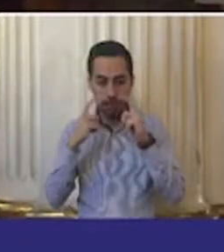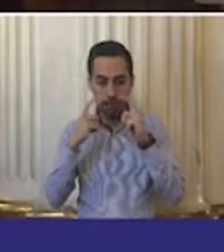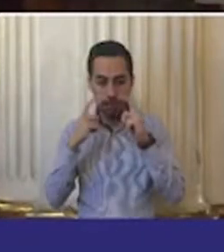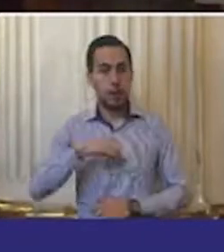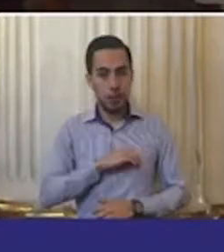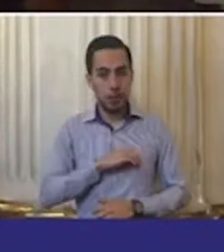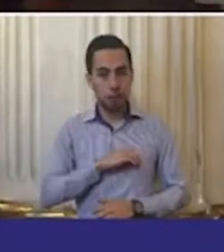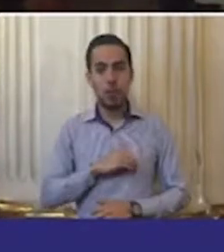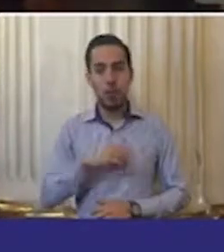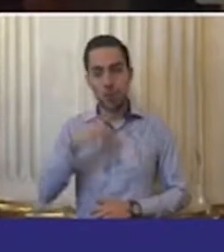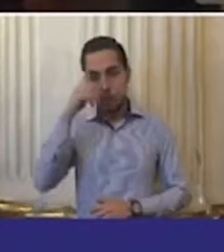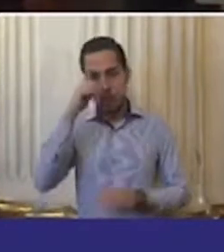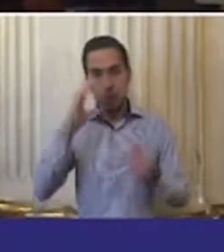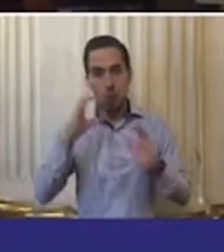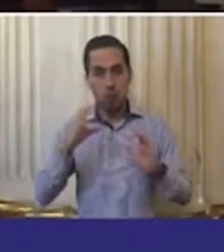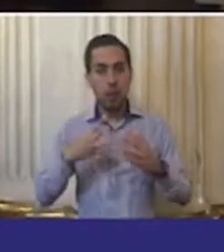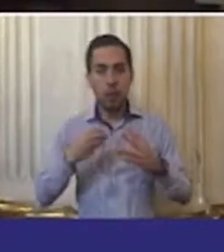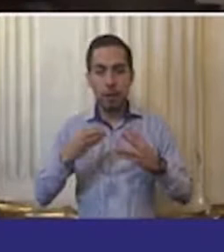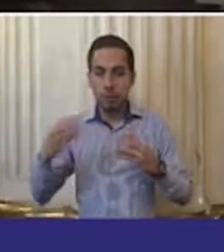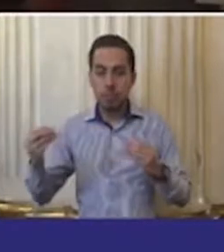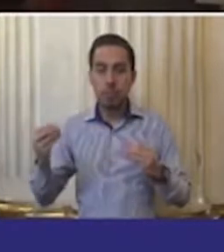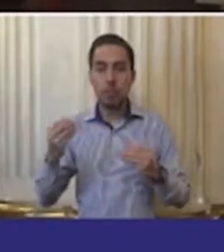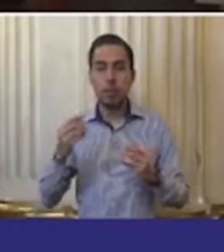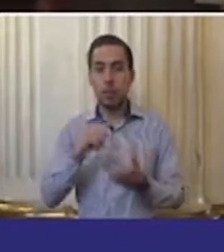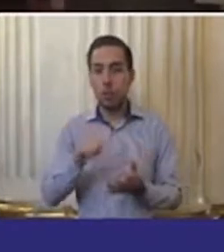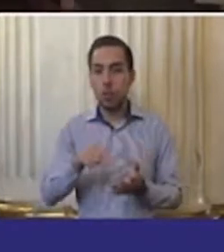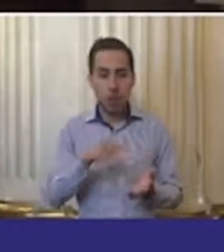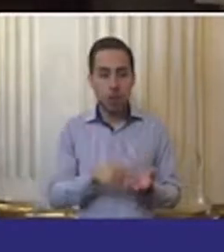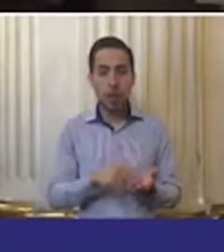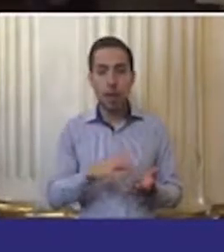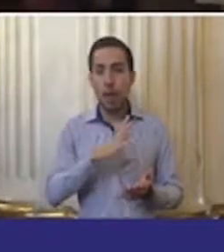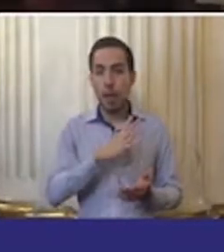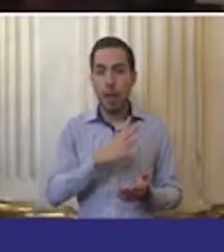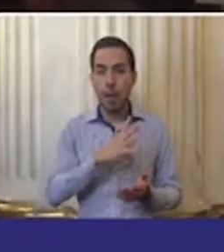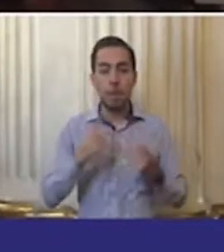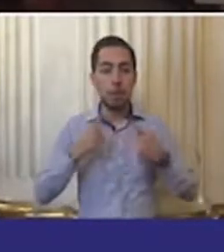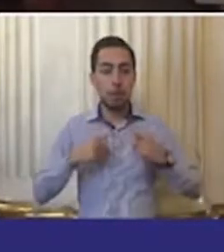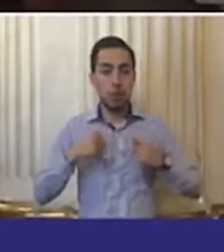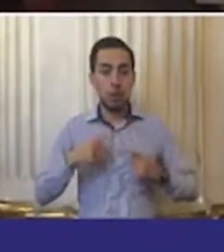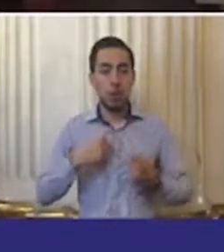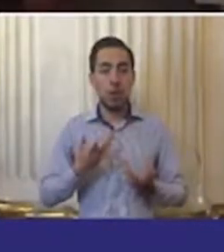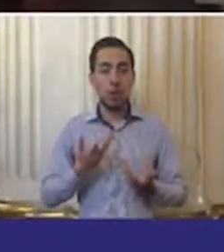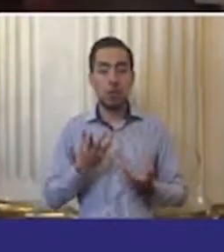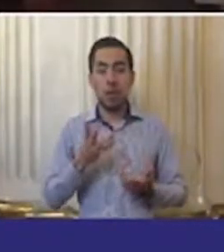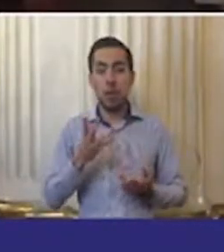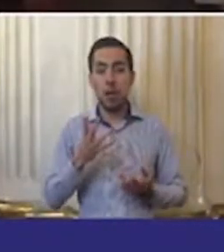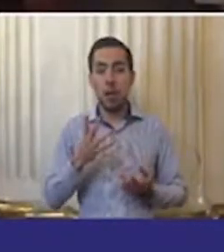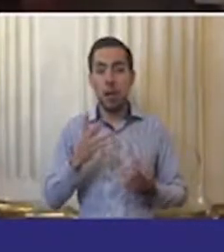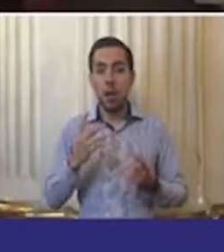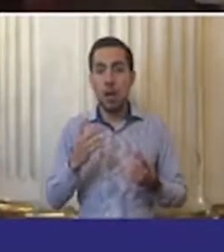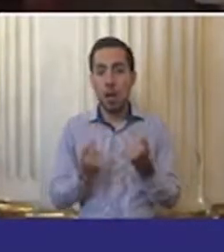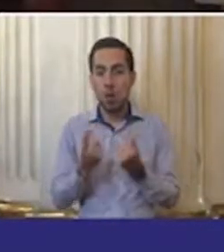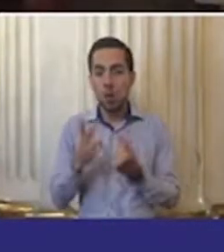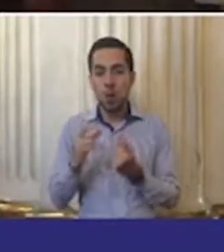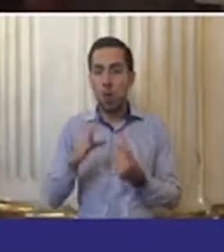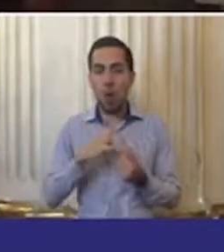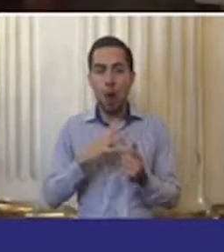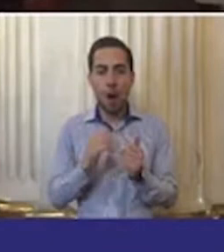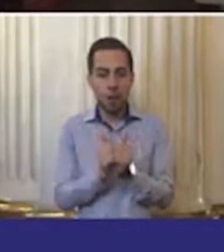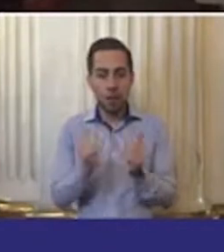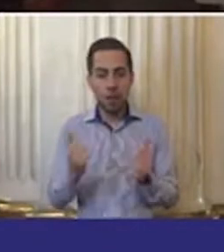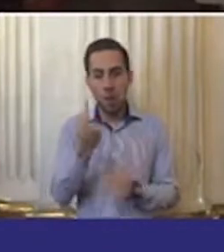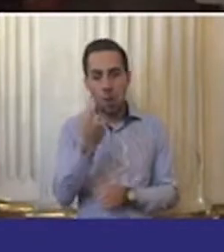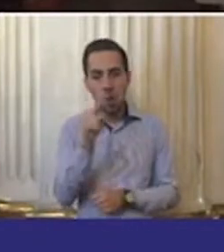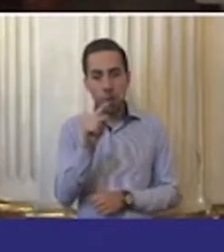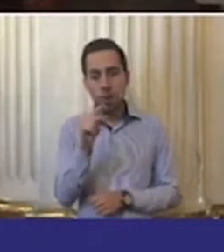aglomeraciones de evitar lugares en donde hay personas que no cumplen con la distancia mínima de 1.5